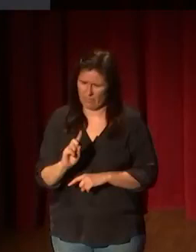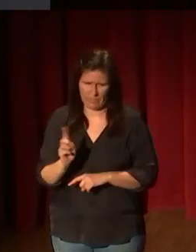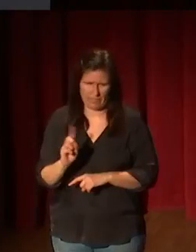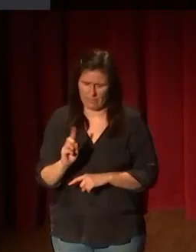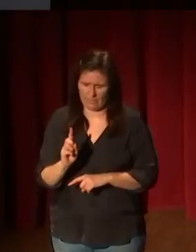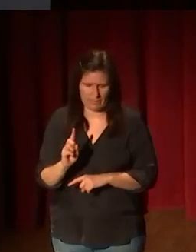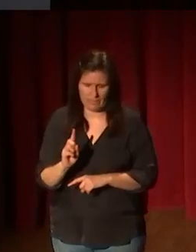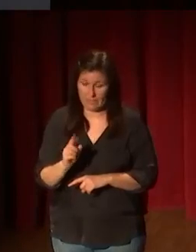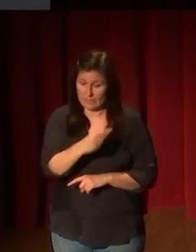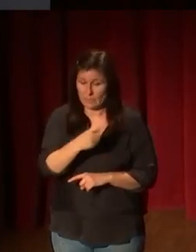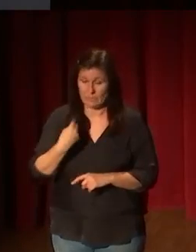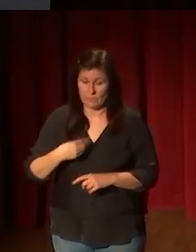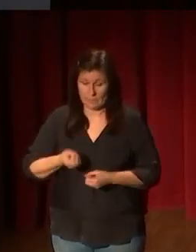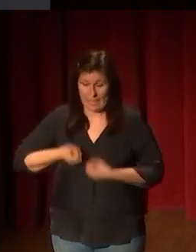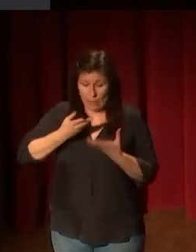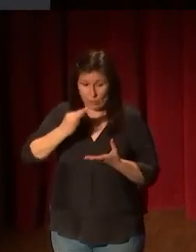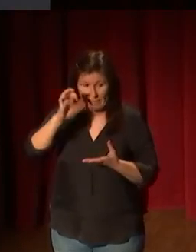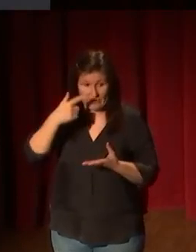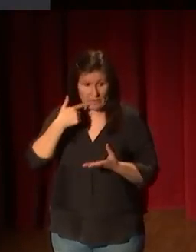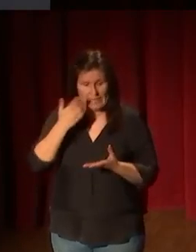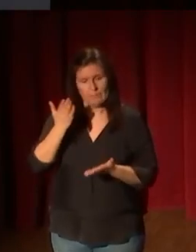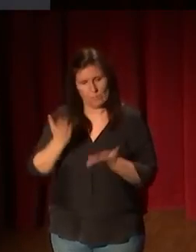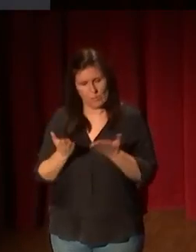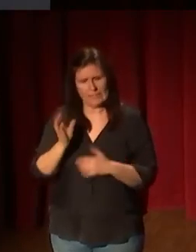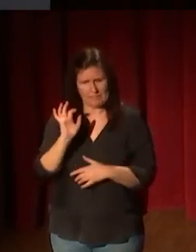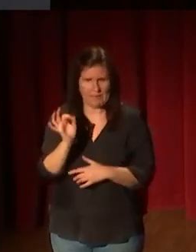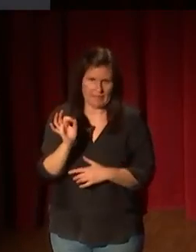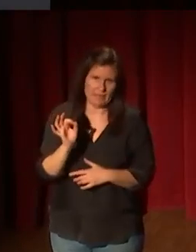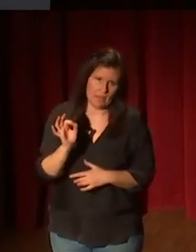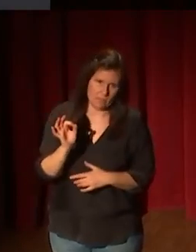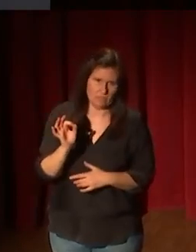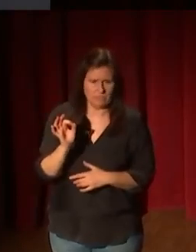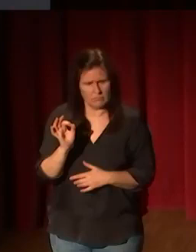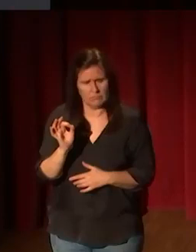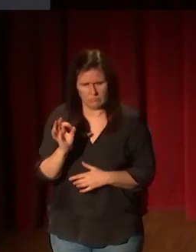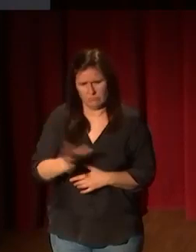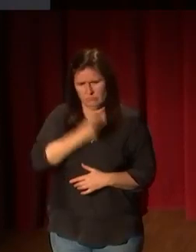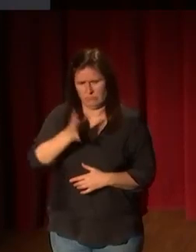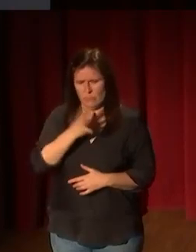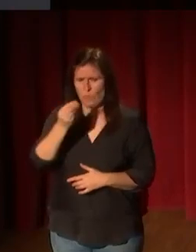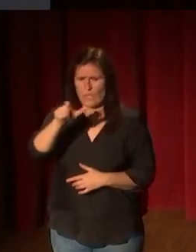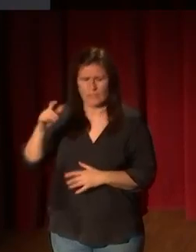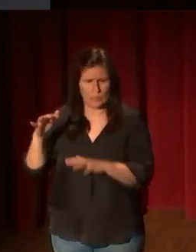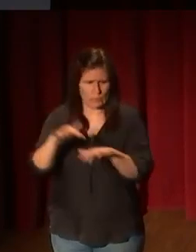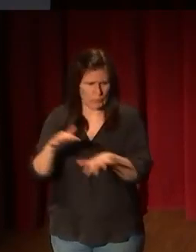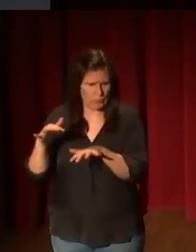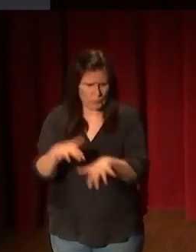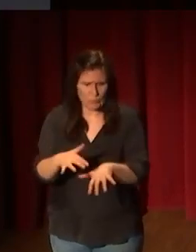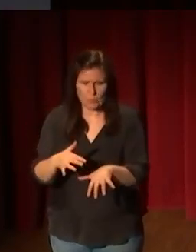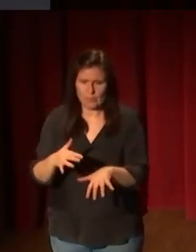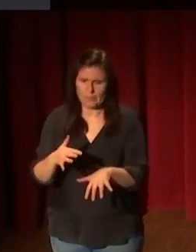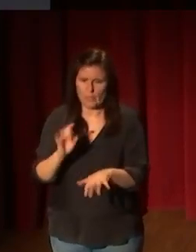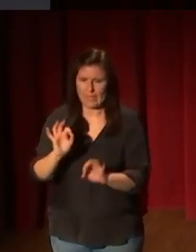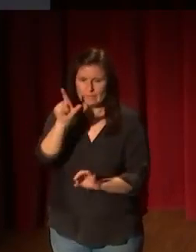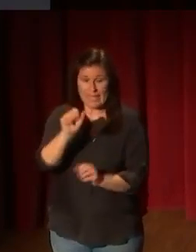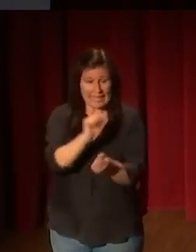estos autos de fe que sí es verdad que eran tremendos y congregaban a mucha gente a